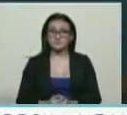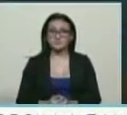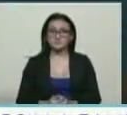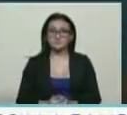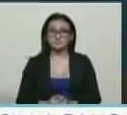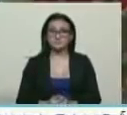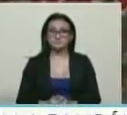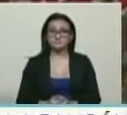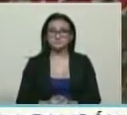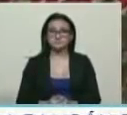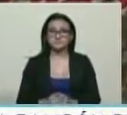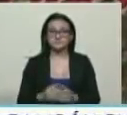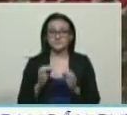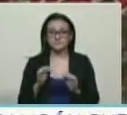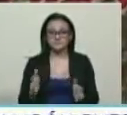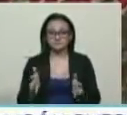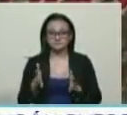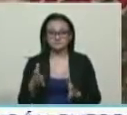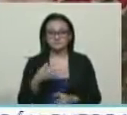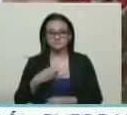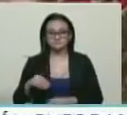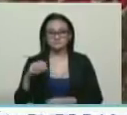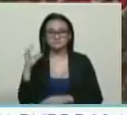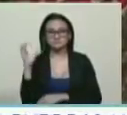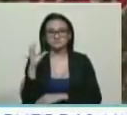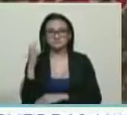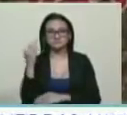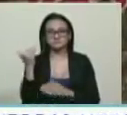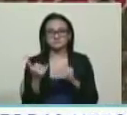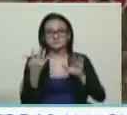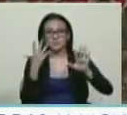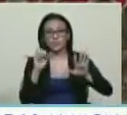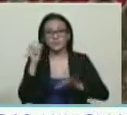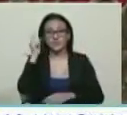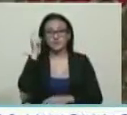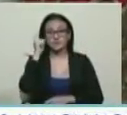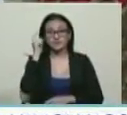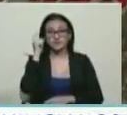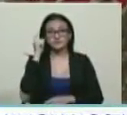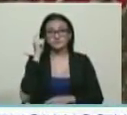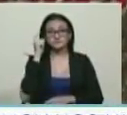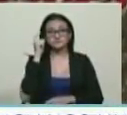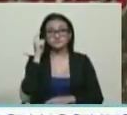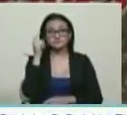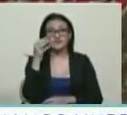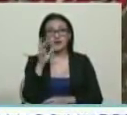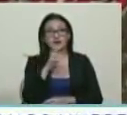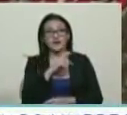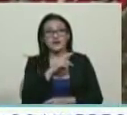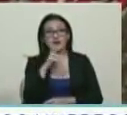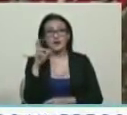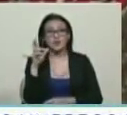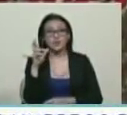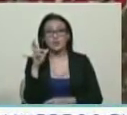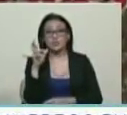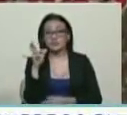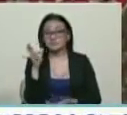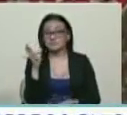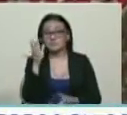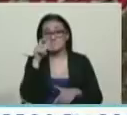Recién electo el presidente de Colombia, en menos de 90 días, tiene también el récord de